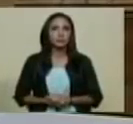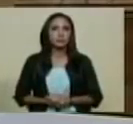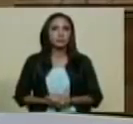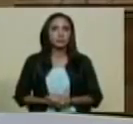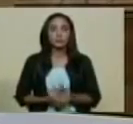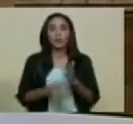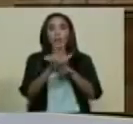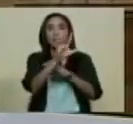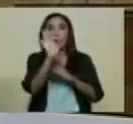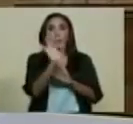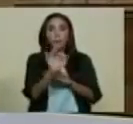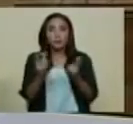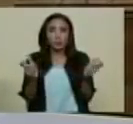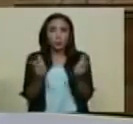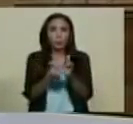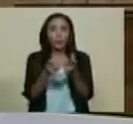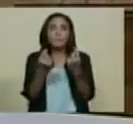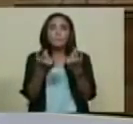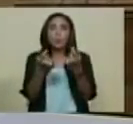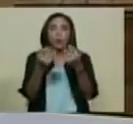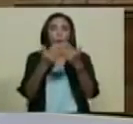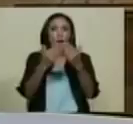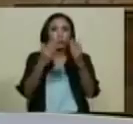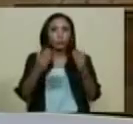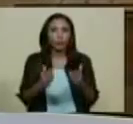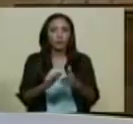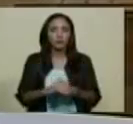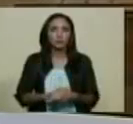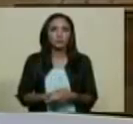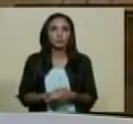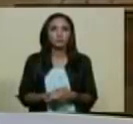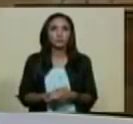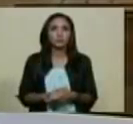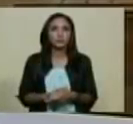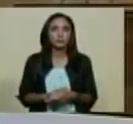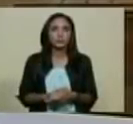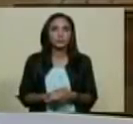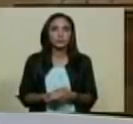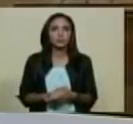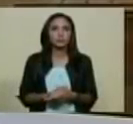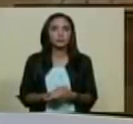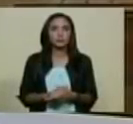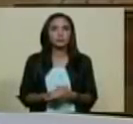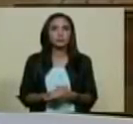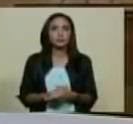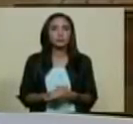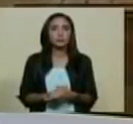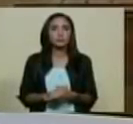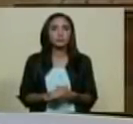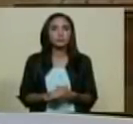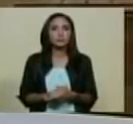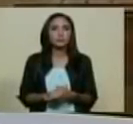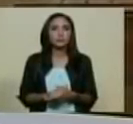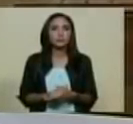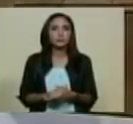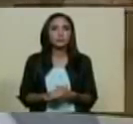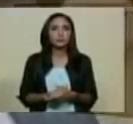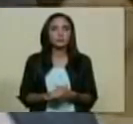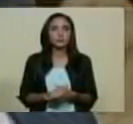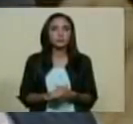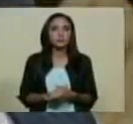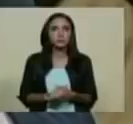el 3% del Producto Interno Bruto, y la revolución ha